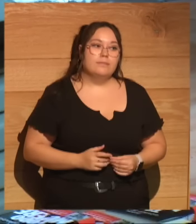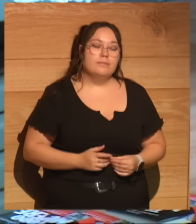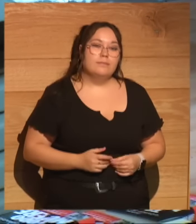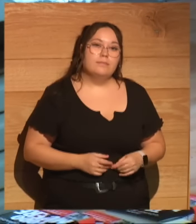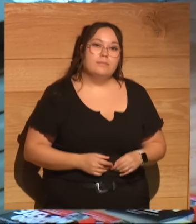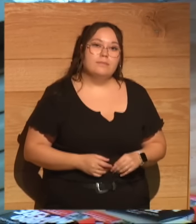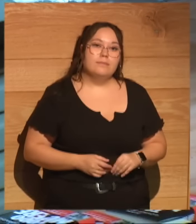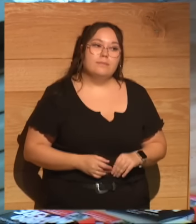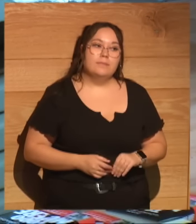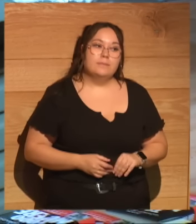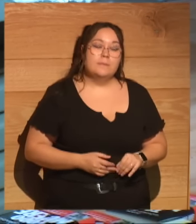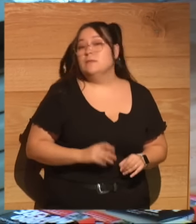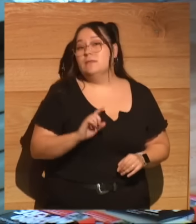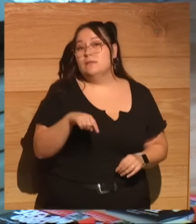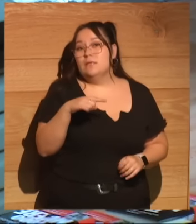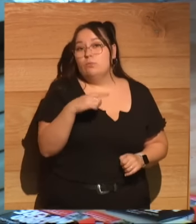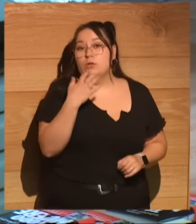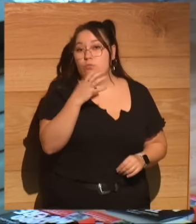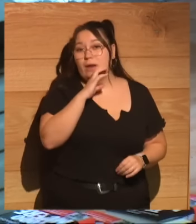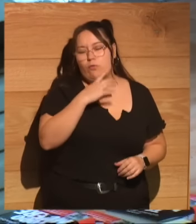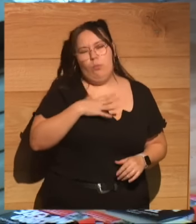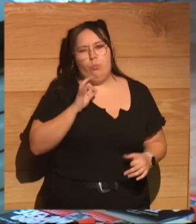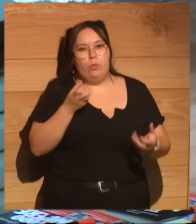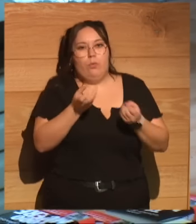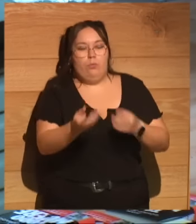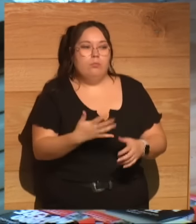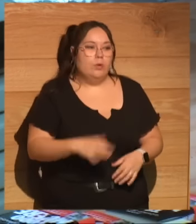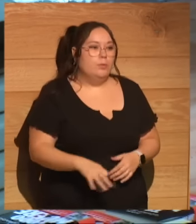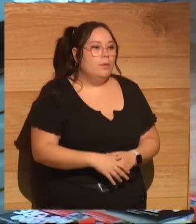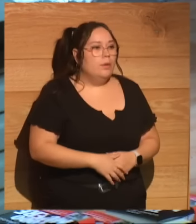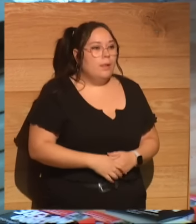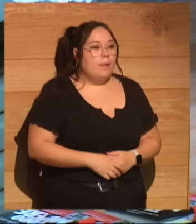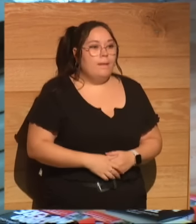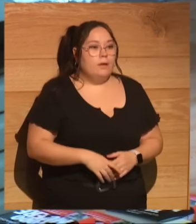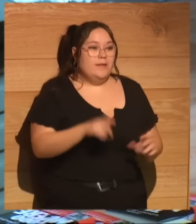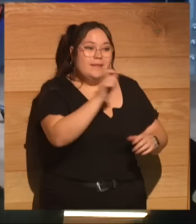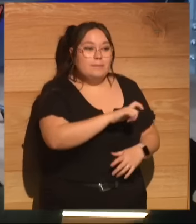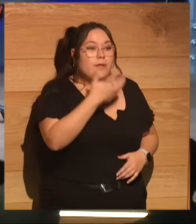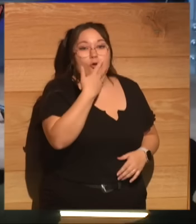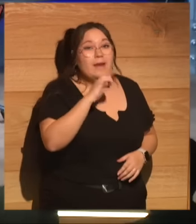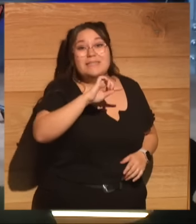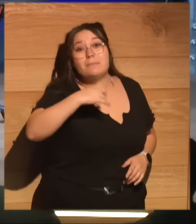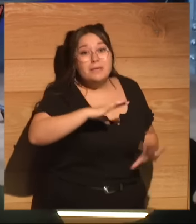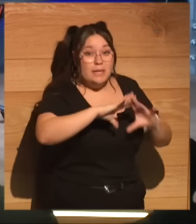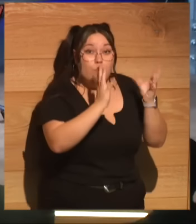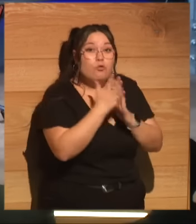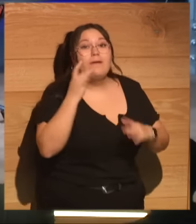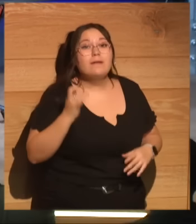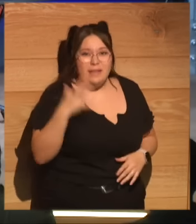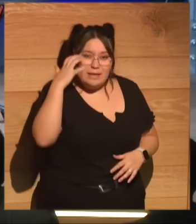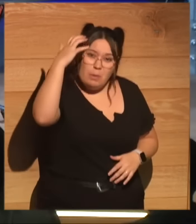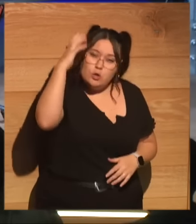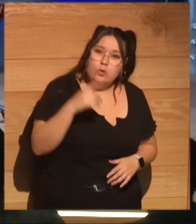Si acaso luego, si surge la posibilidad, contaré. He tenido una relación, insisto, sin tenerla. O sea, de las personas que más conoces en el mundo es a Tim Burton.